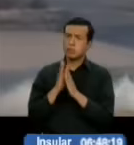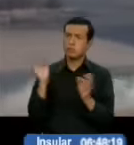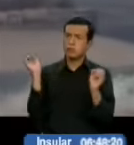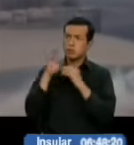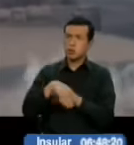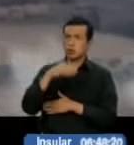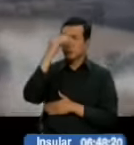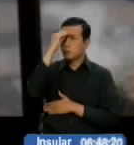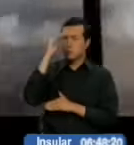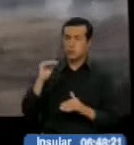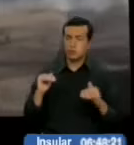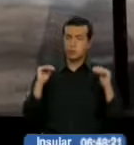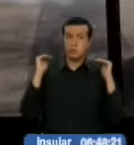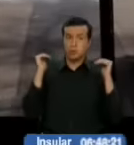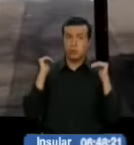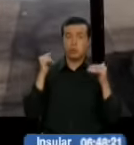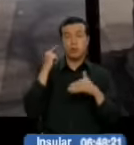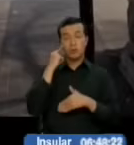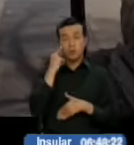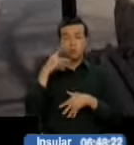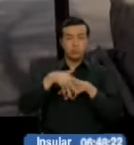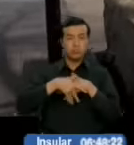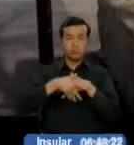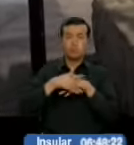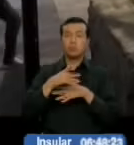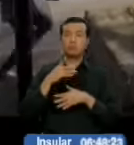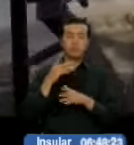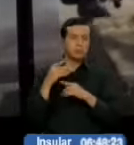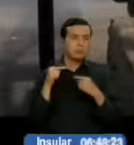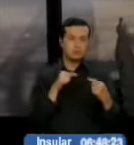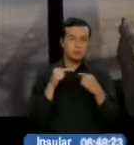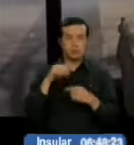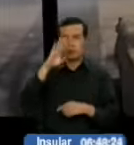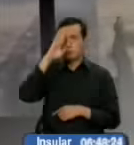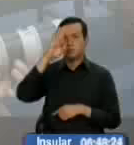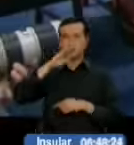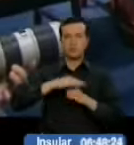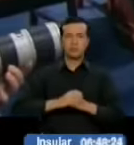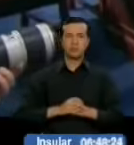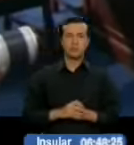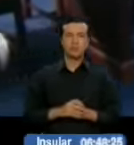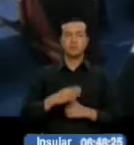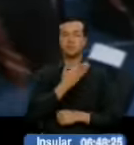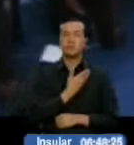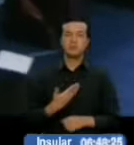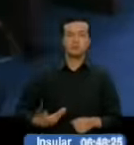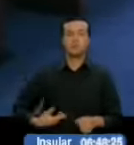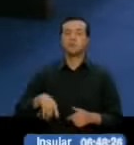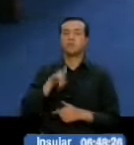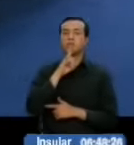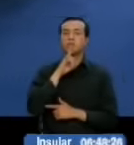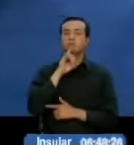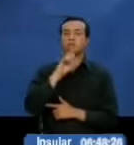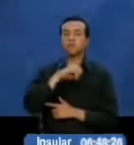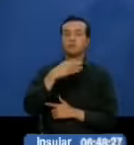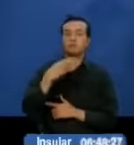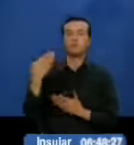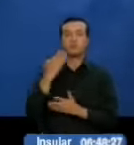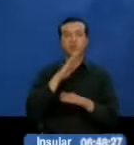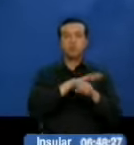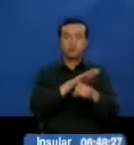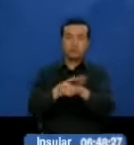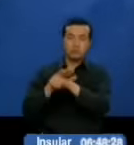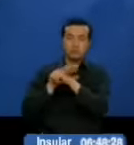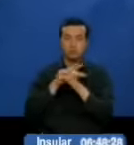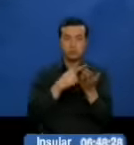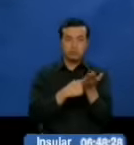superior. Según los reportes de prensa, la movilización fue reprimida por la policía. El presidente de los Estados Unidos, Barack Obama, convocó al